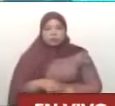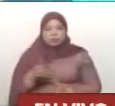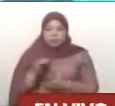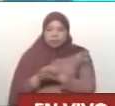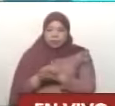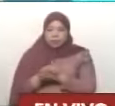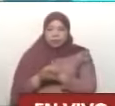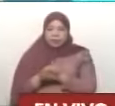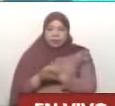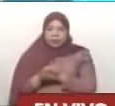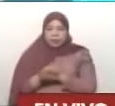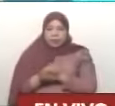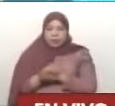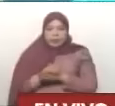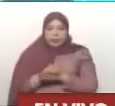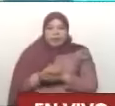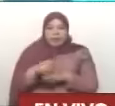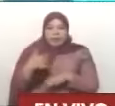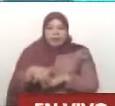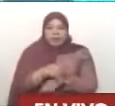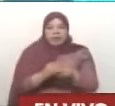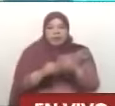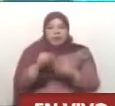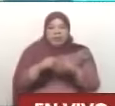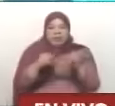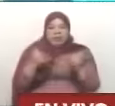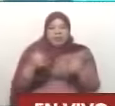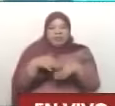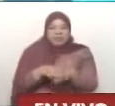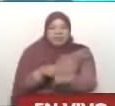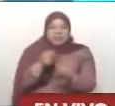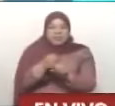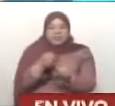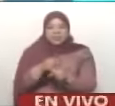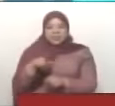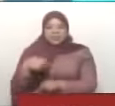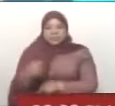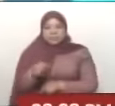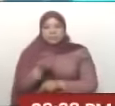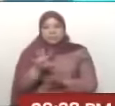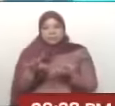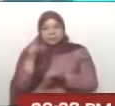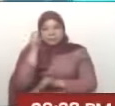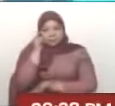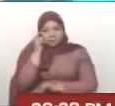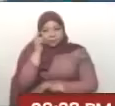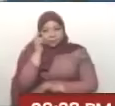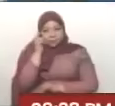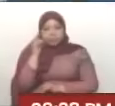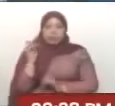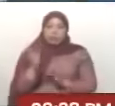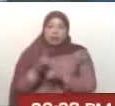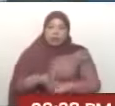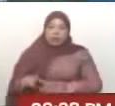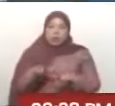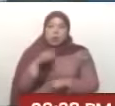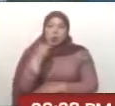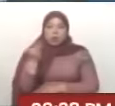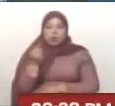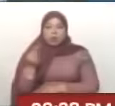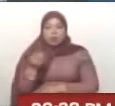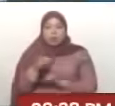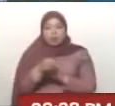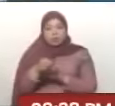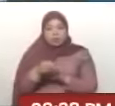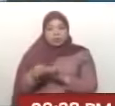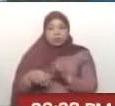compañeros, compañeras, a la construcción, instalación en los próximos 90 días de la zona juventud en todos los